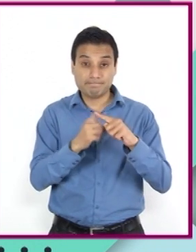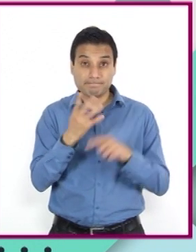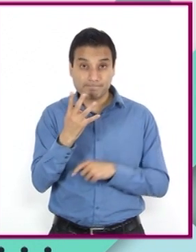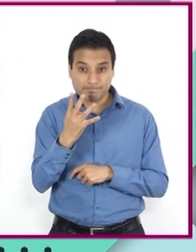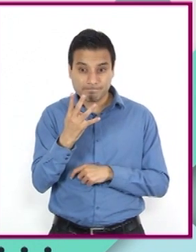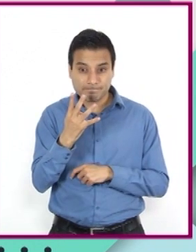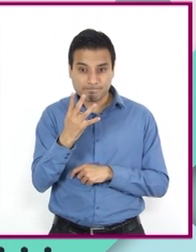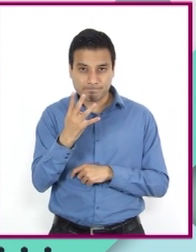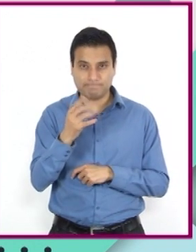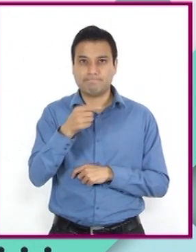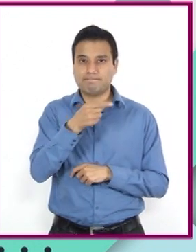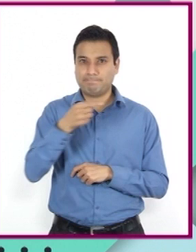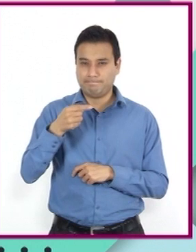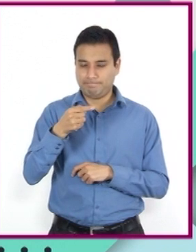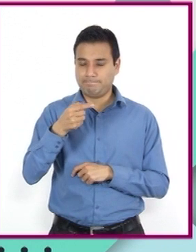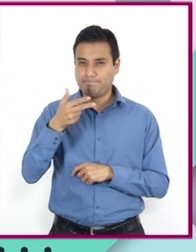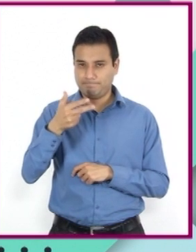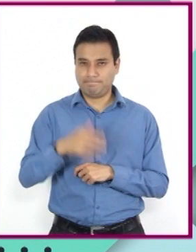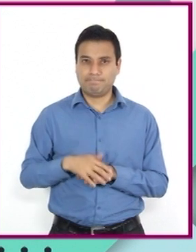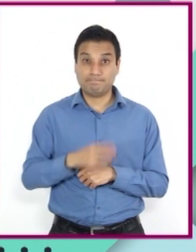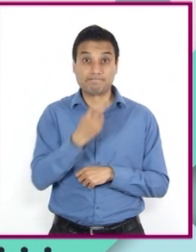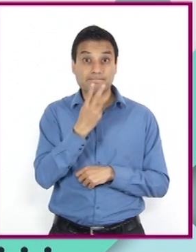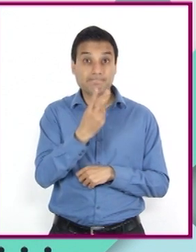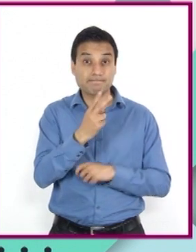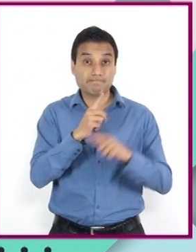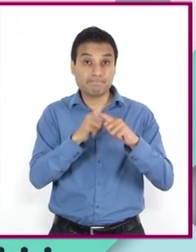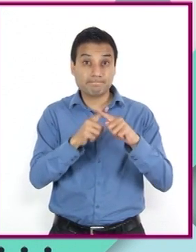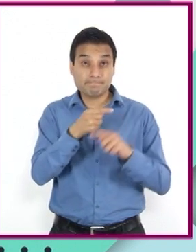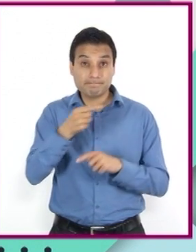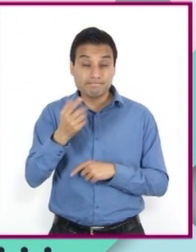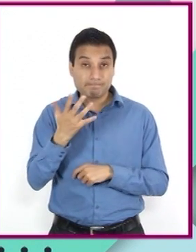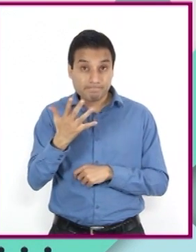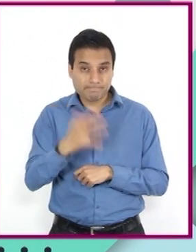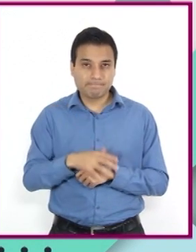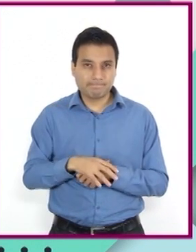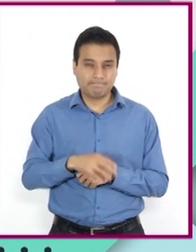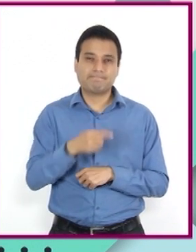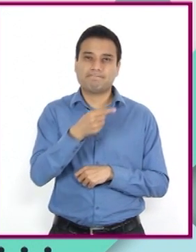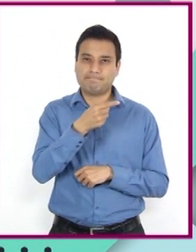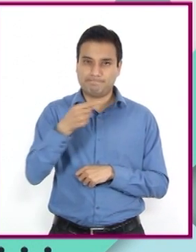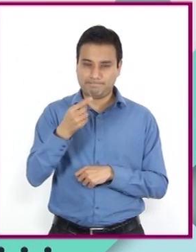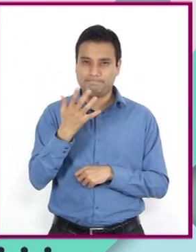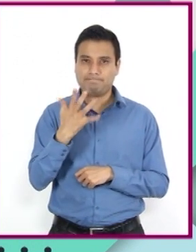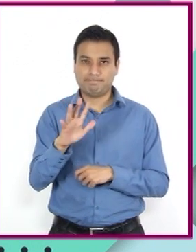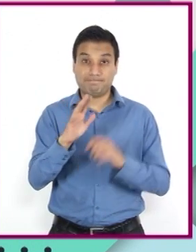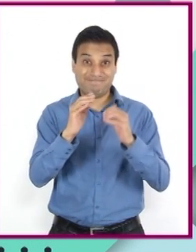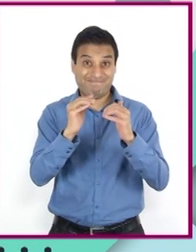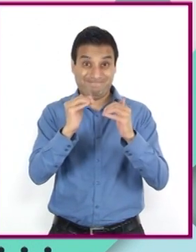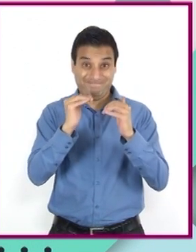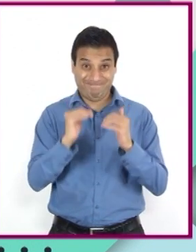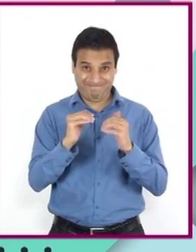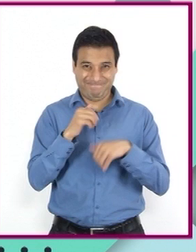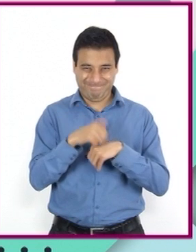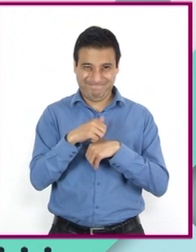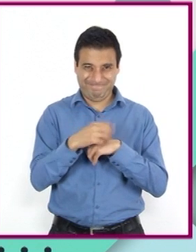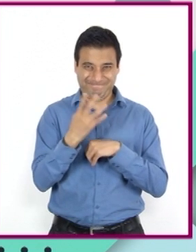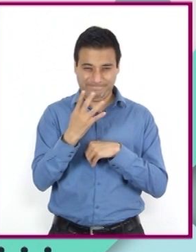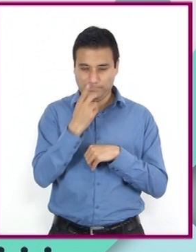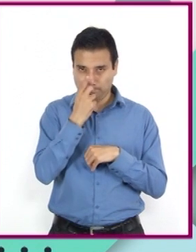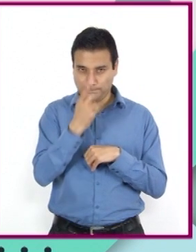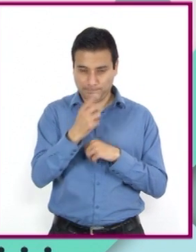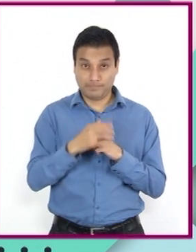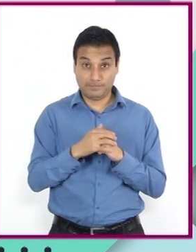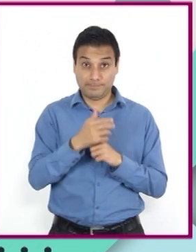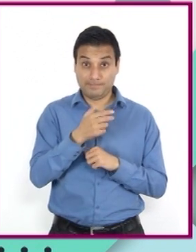8 negativo y 2 por 5 negativo es 10 negativo. Para el cuarto renglón, Giancarlo dice: